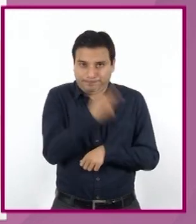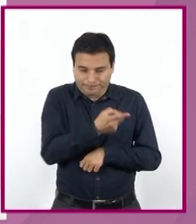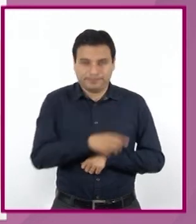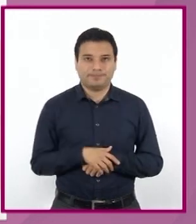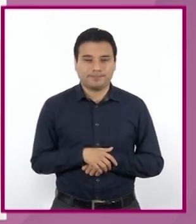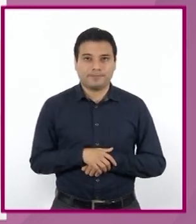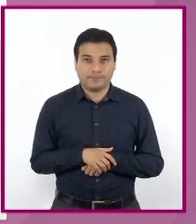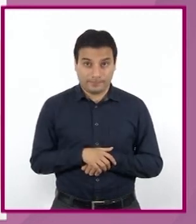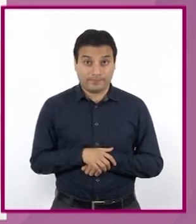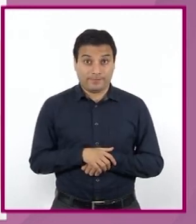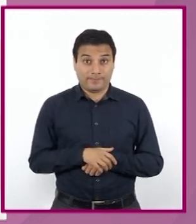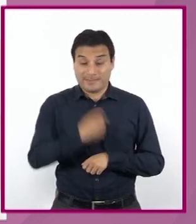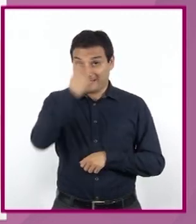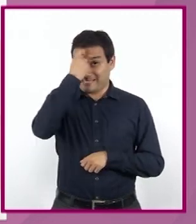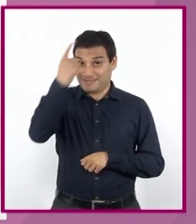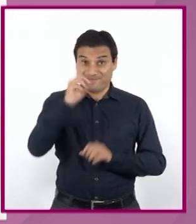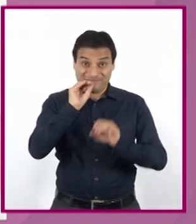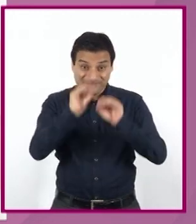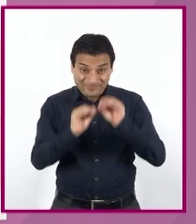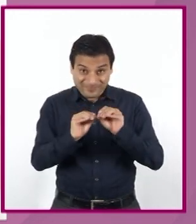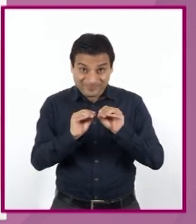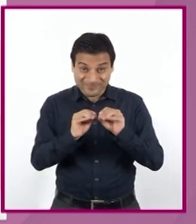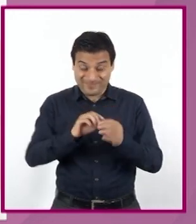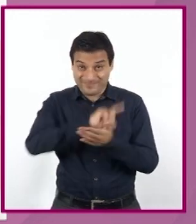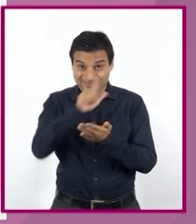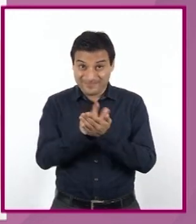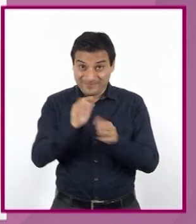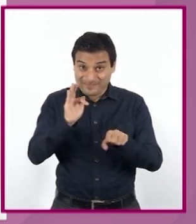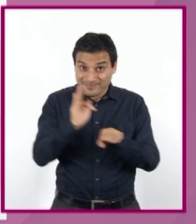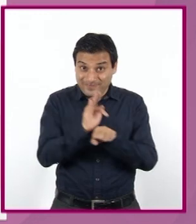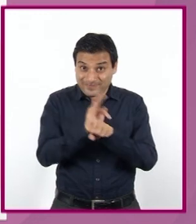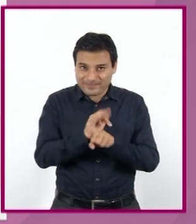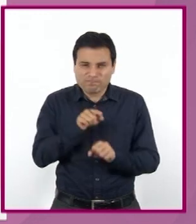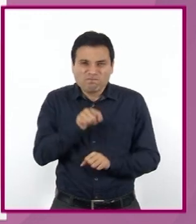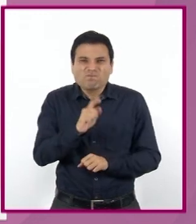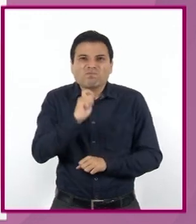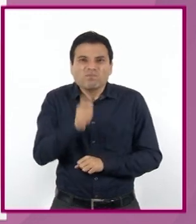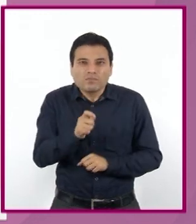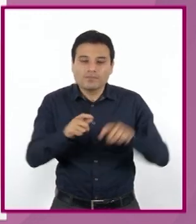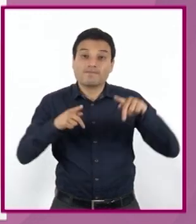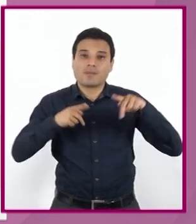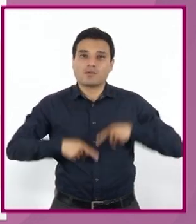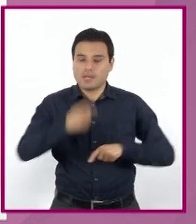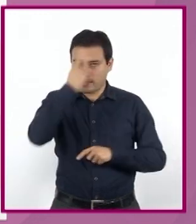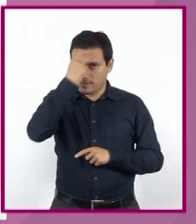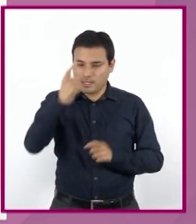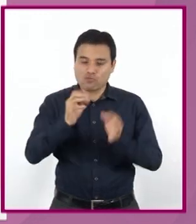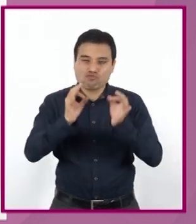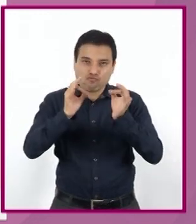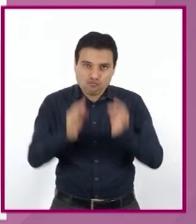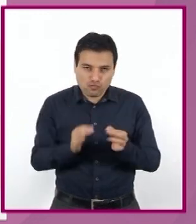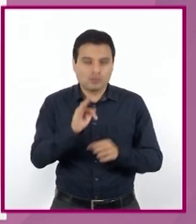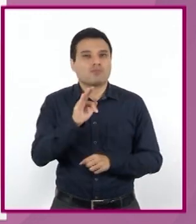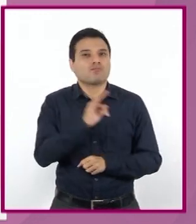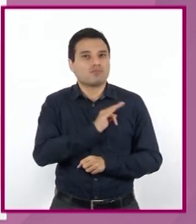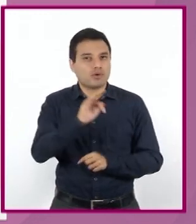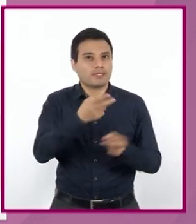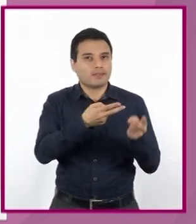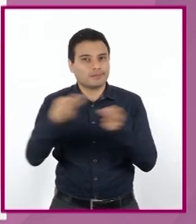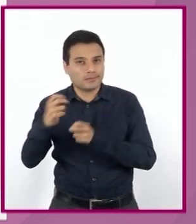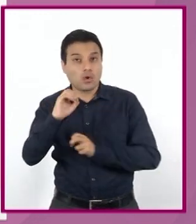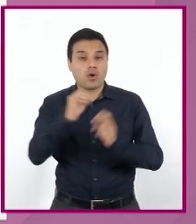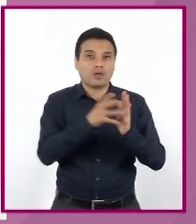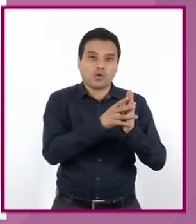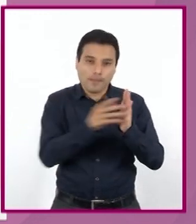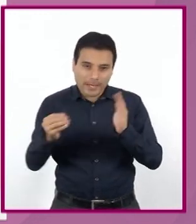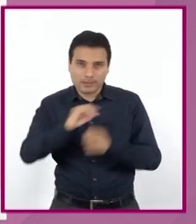que las obras protegidas por esta ley son aquellas de creación original susceptibles de ser divulgadas